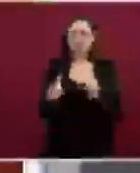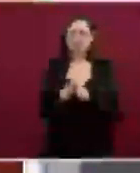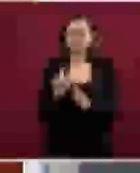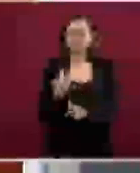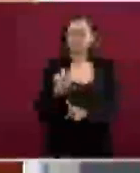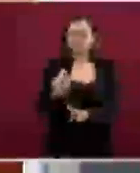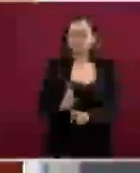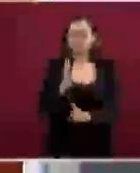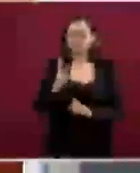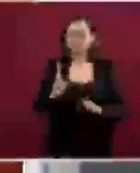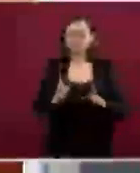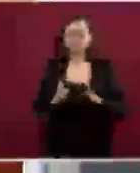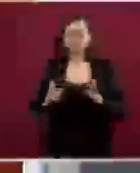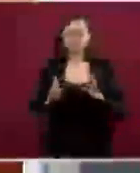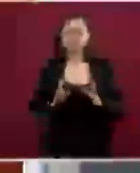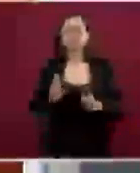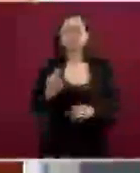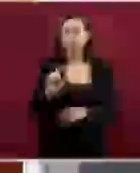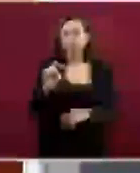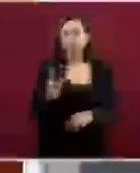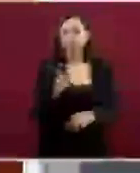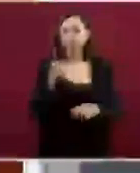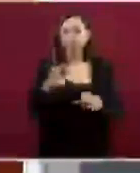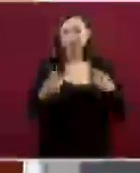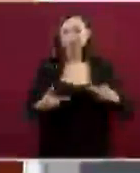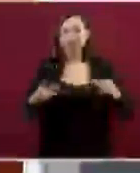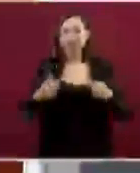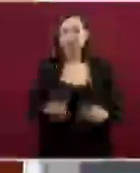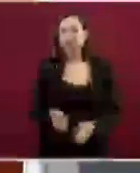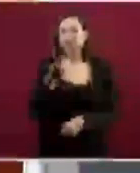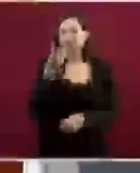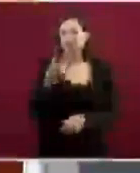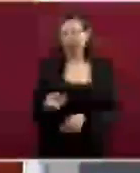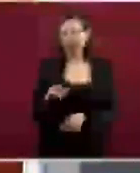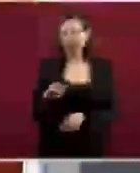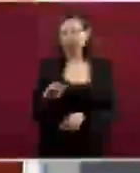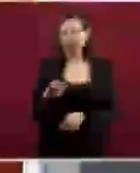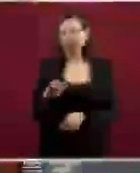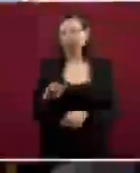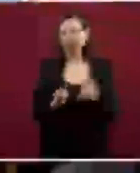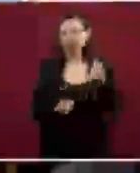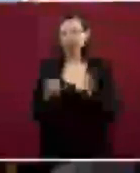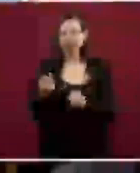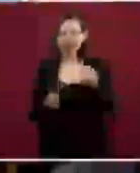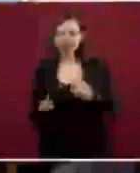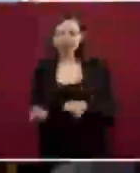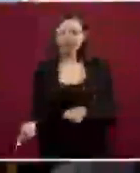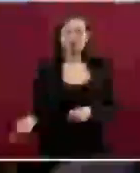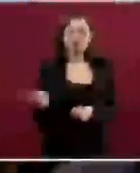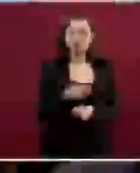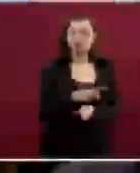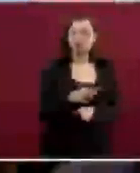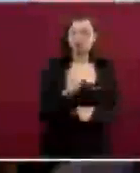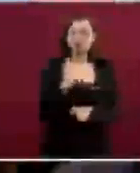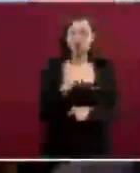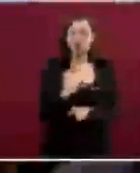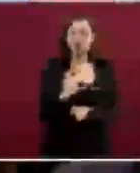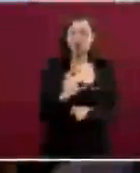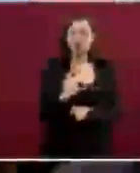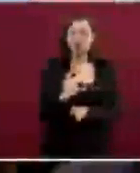no encuadrada con 22 elementos y 3 vehículos en el punto c este punto era